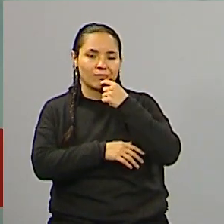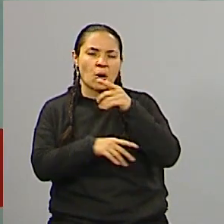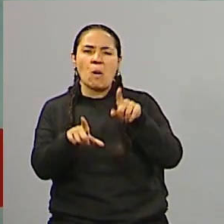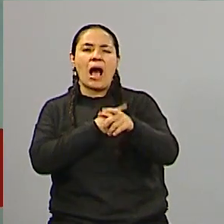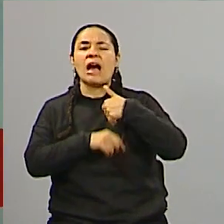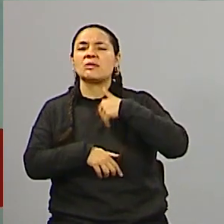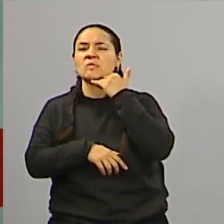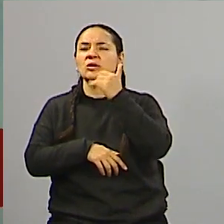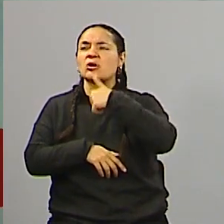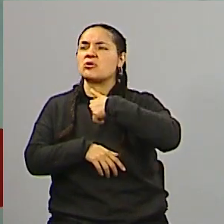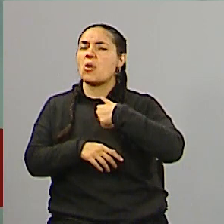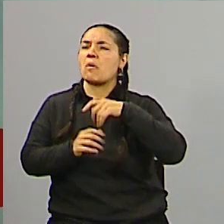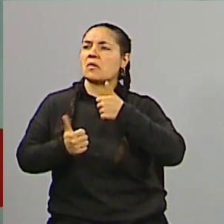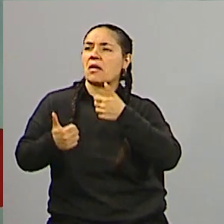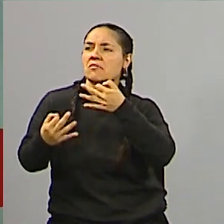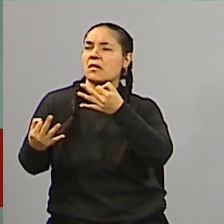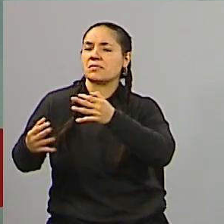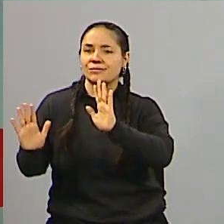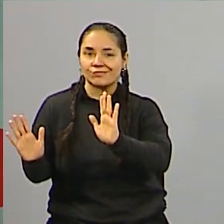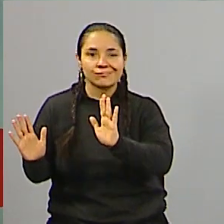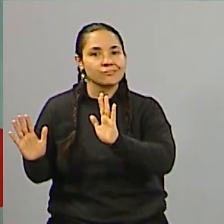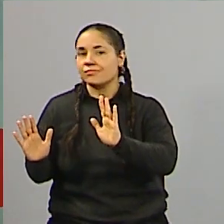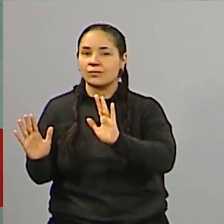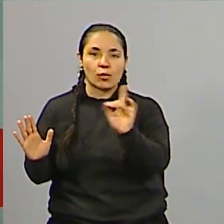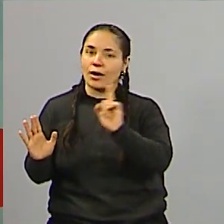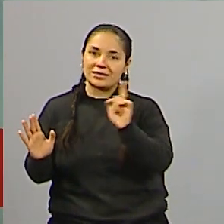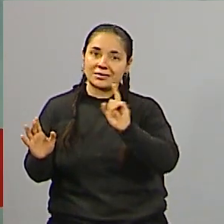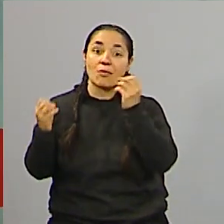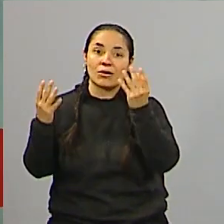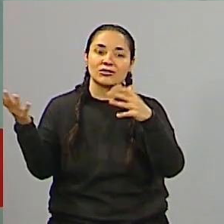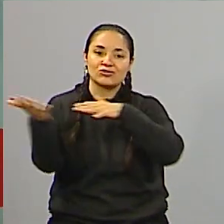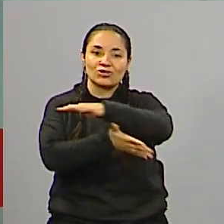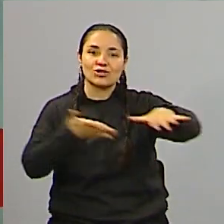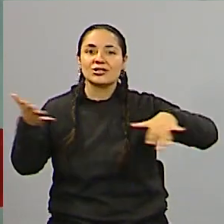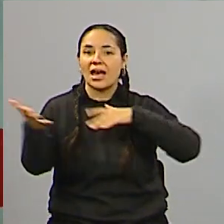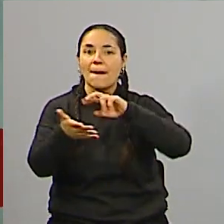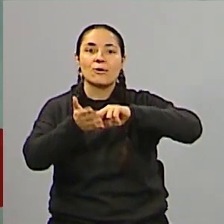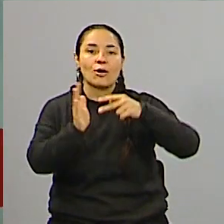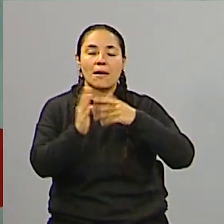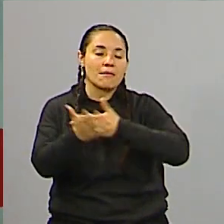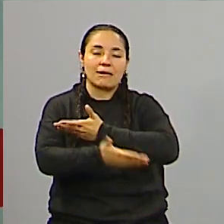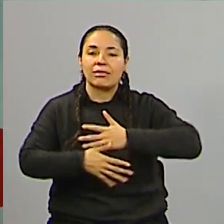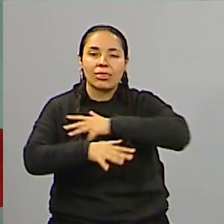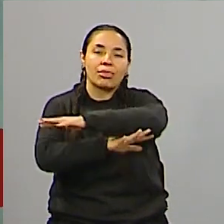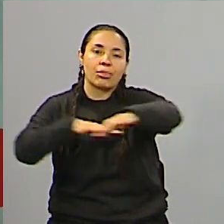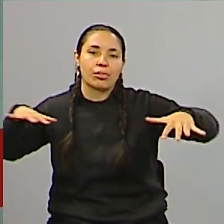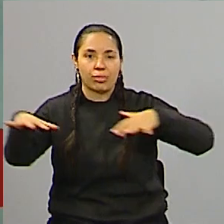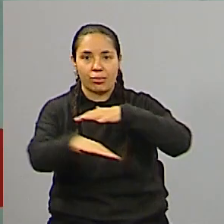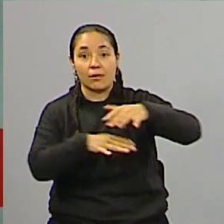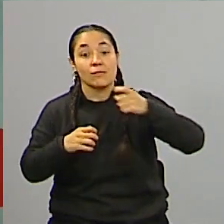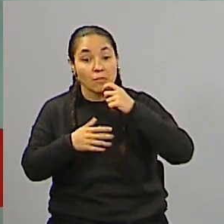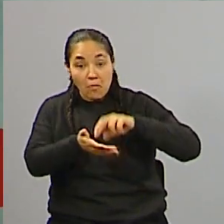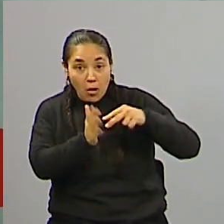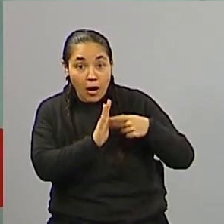decía recién, prácticamente es eso. La gente se pregunta estas cuestiones, igual que el gran cartel, pero espera, si es mi intendente.